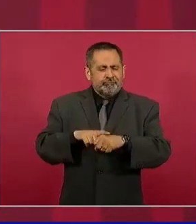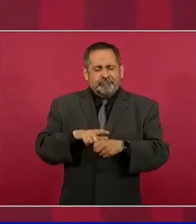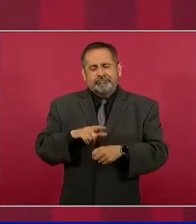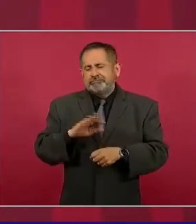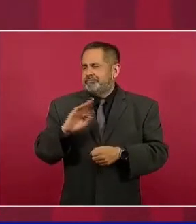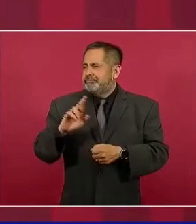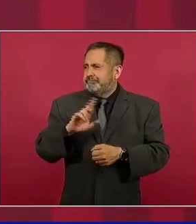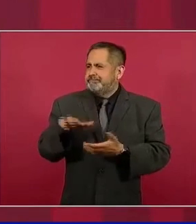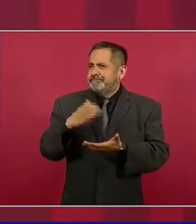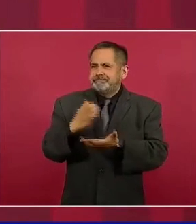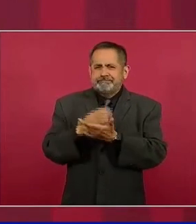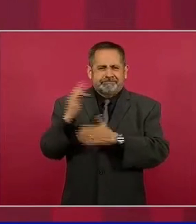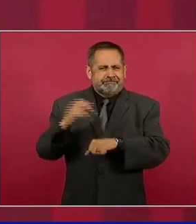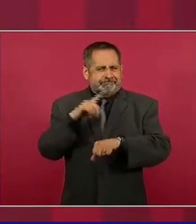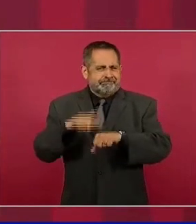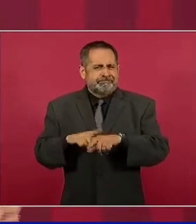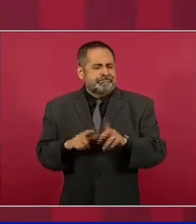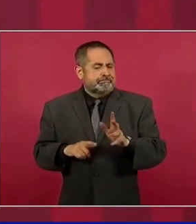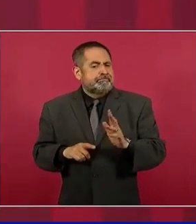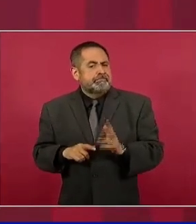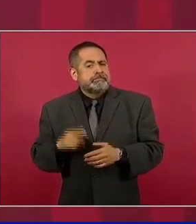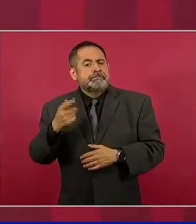pero solo